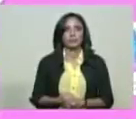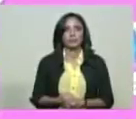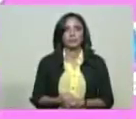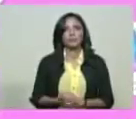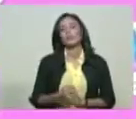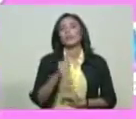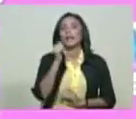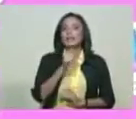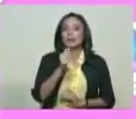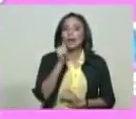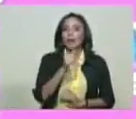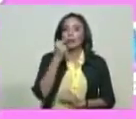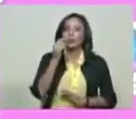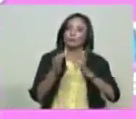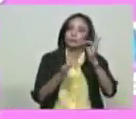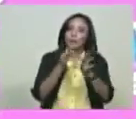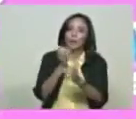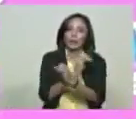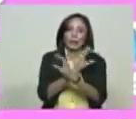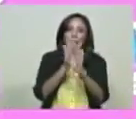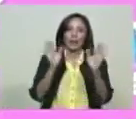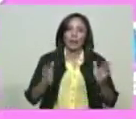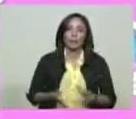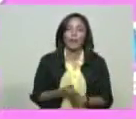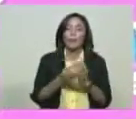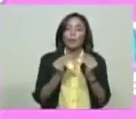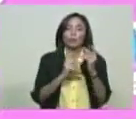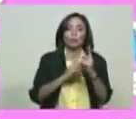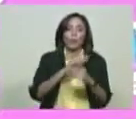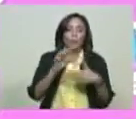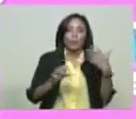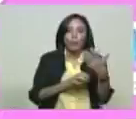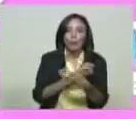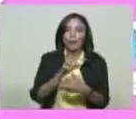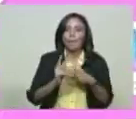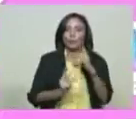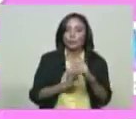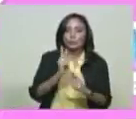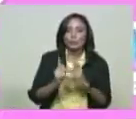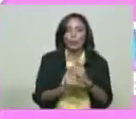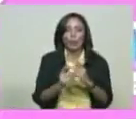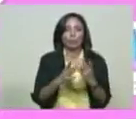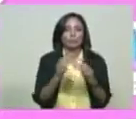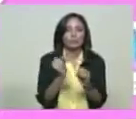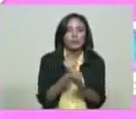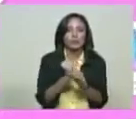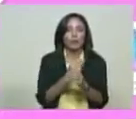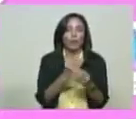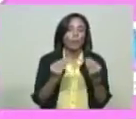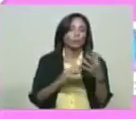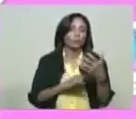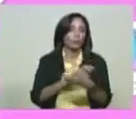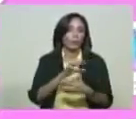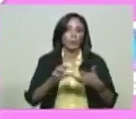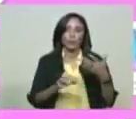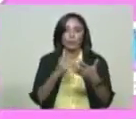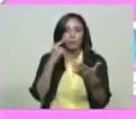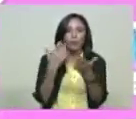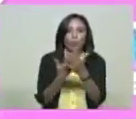noche los problemas de producción y productividad compañeros de la clase obrera es que ver con ustedes